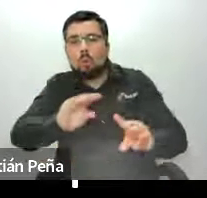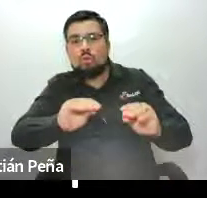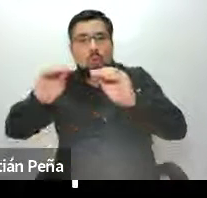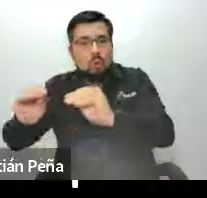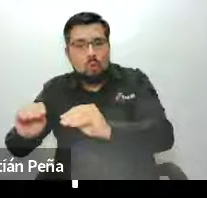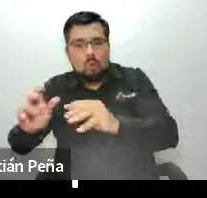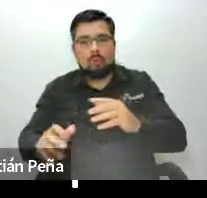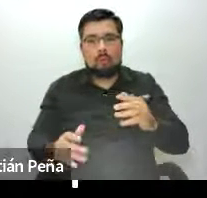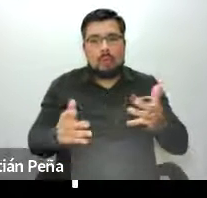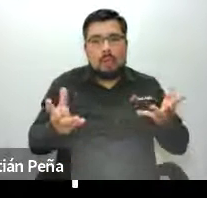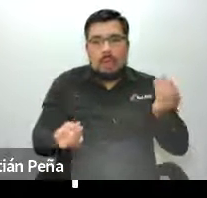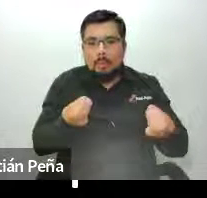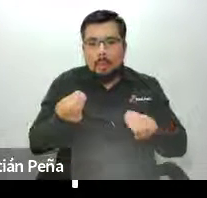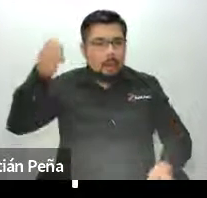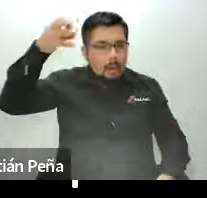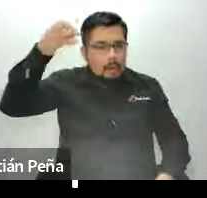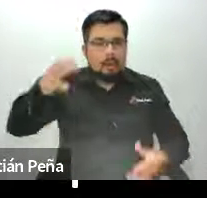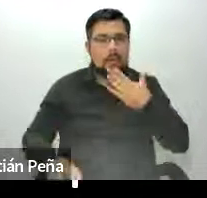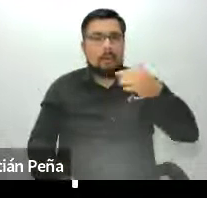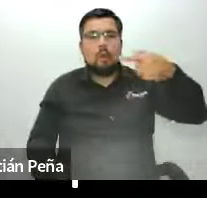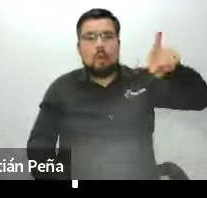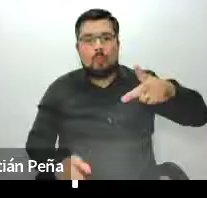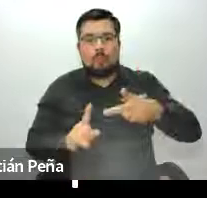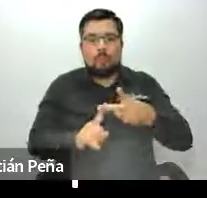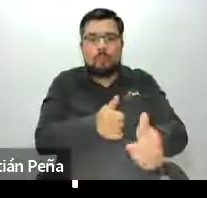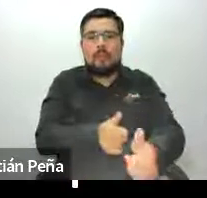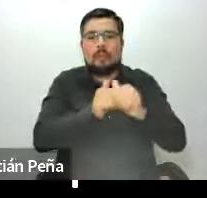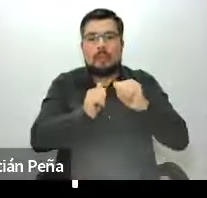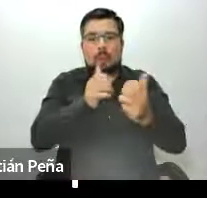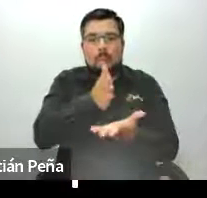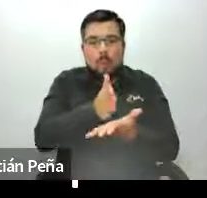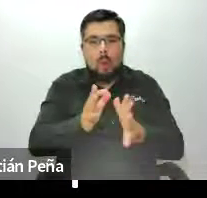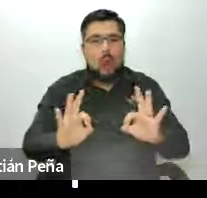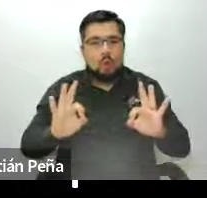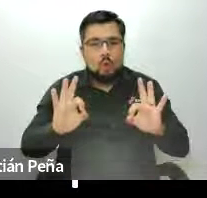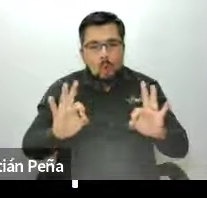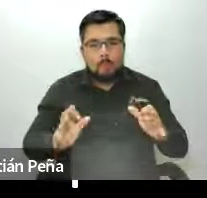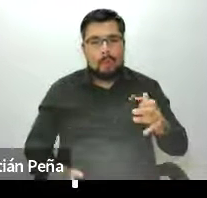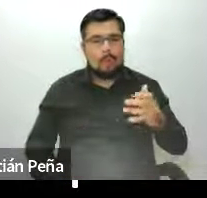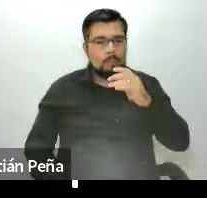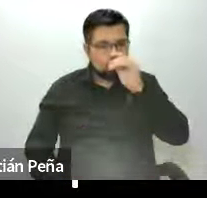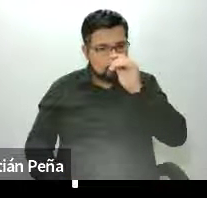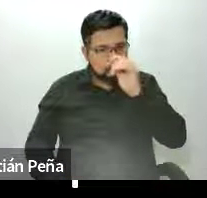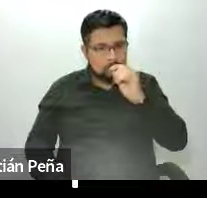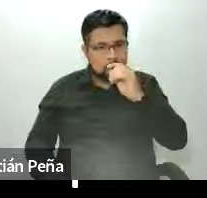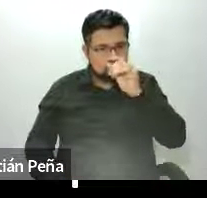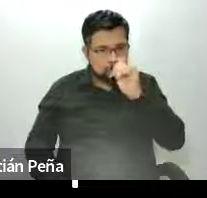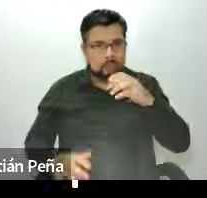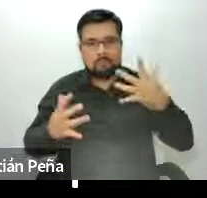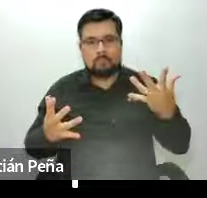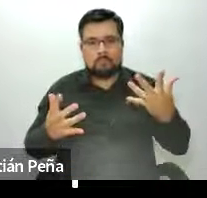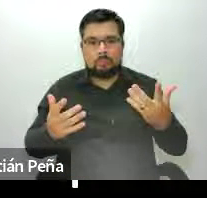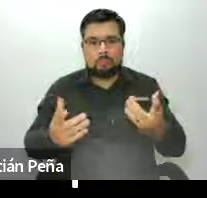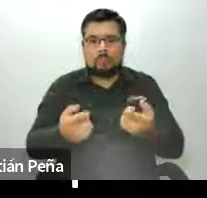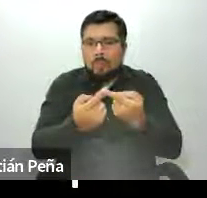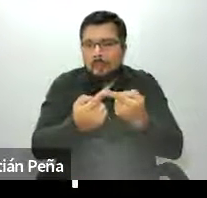la escuela regular. Y en los desafíos para la escuela regular teníamos el concepto de la diversificación de la enseñanza, pues